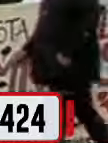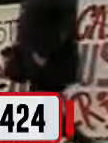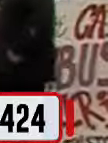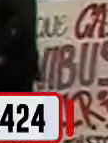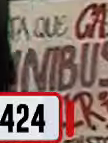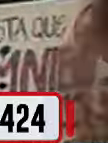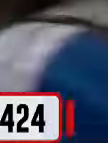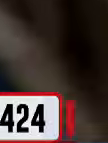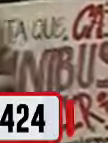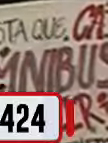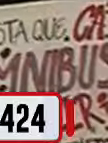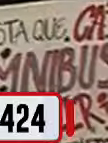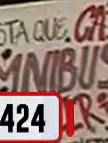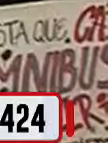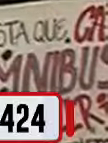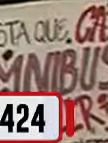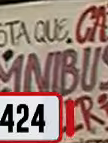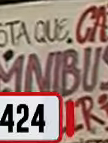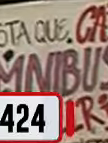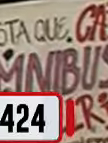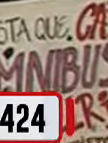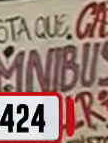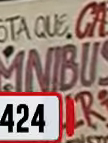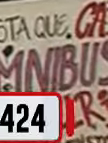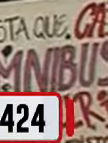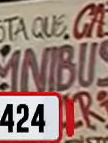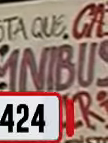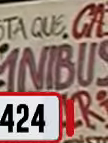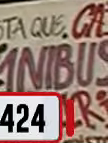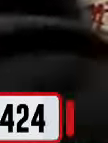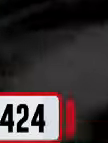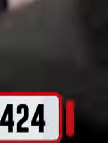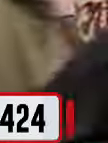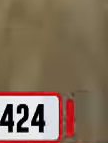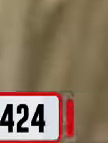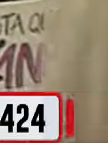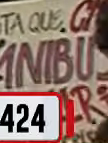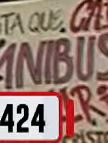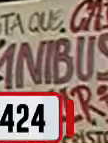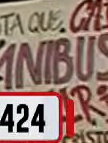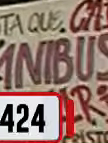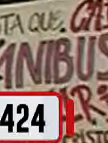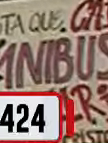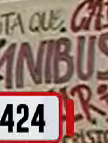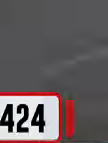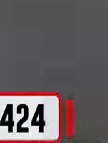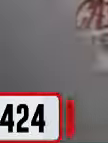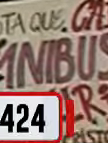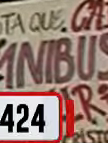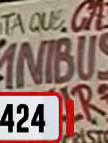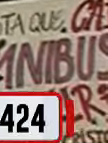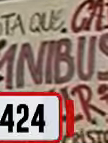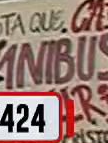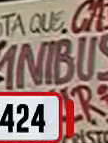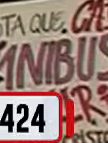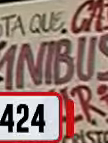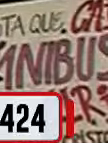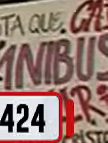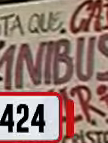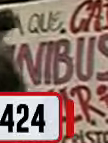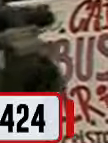Hay despidos, recién Ernesto nos decía que a este paso va a haber desocupación. ¿Qué hace esa